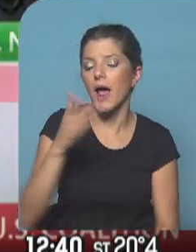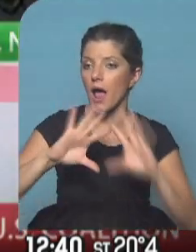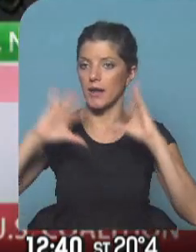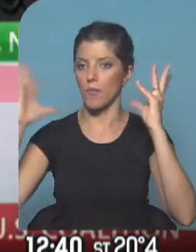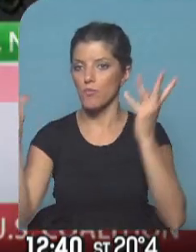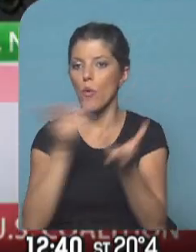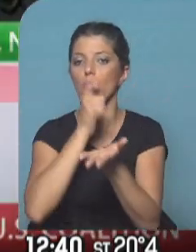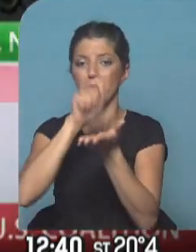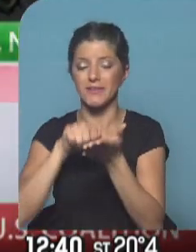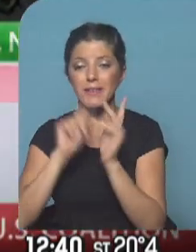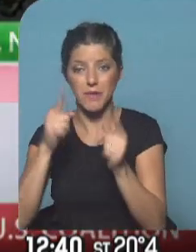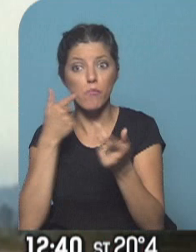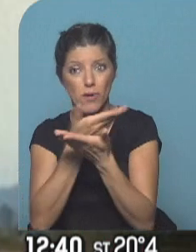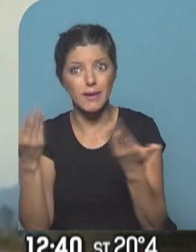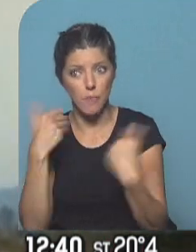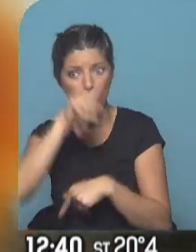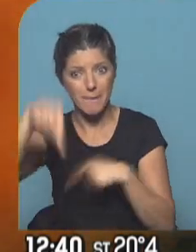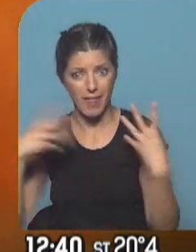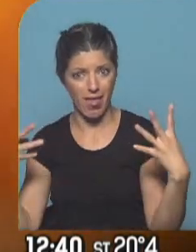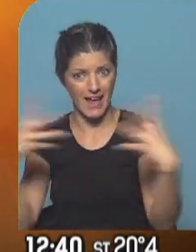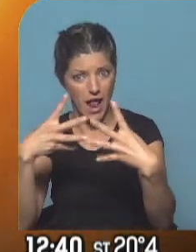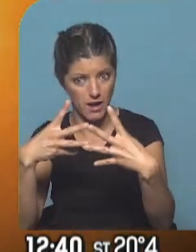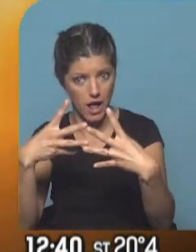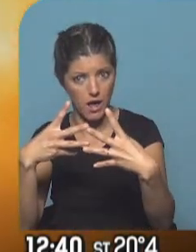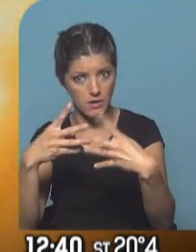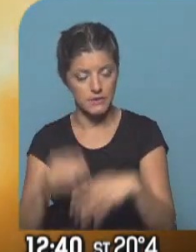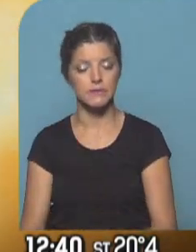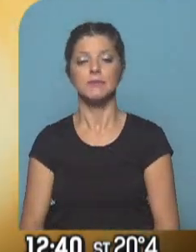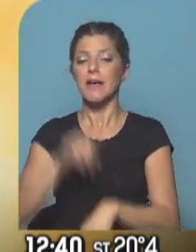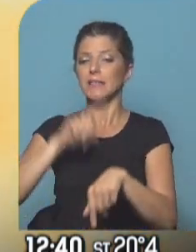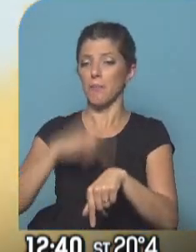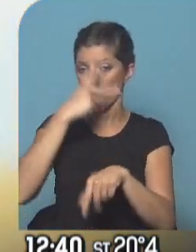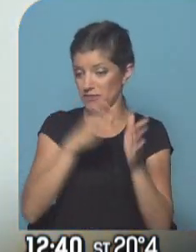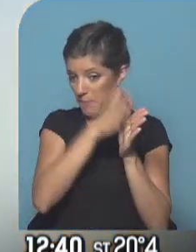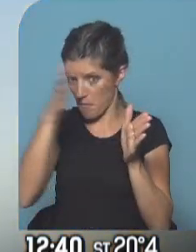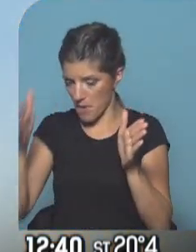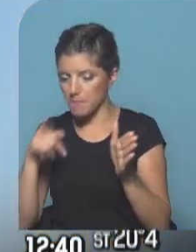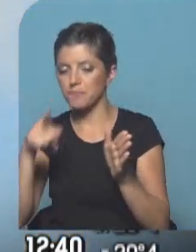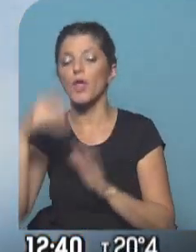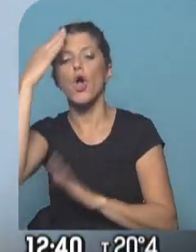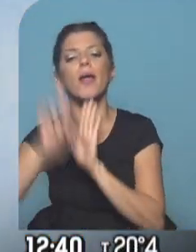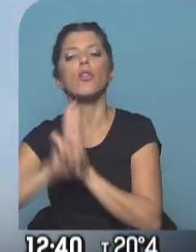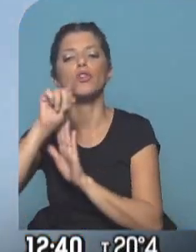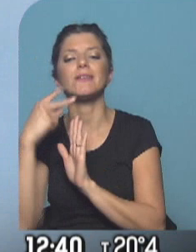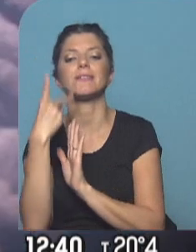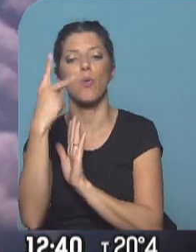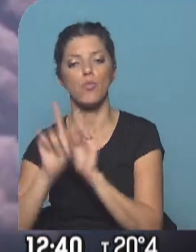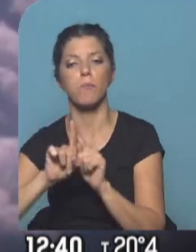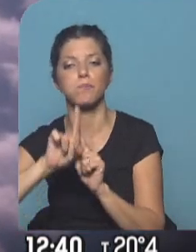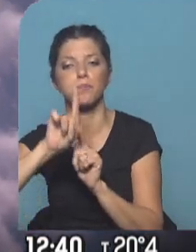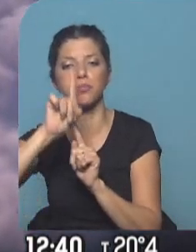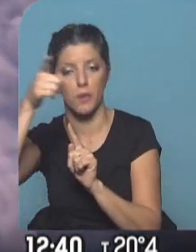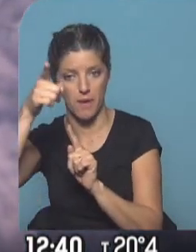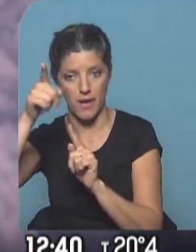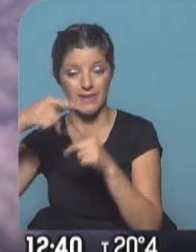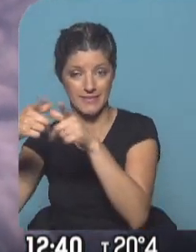internacionales amplifica esa sensación. En lapso de dos semanas, Corea del Norte disparó un segundo misil balístico sobre Japón. Aviones